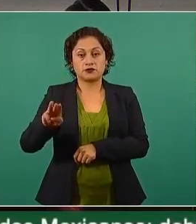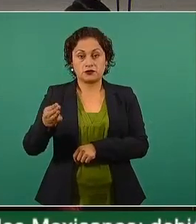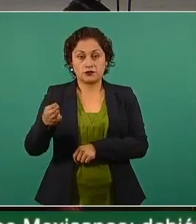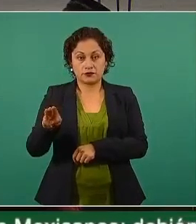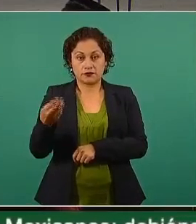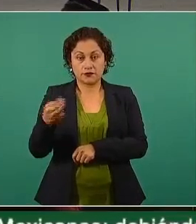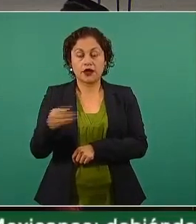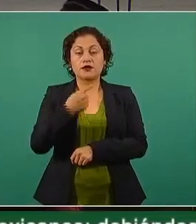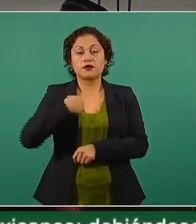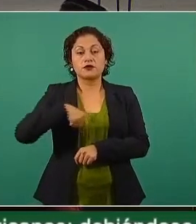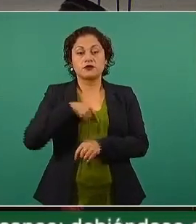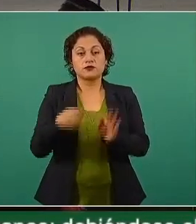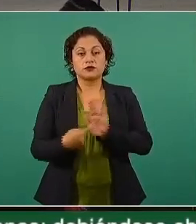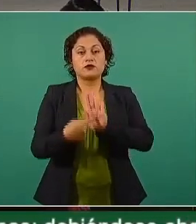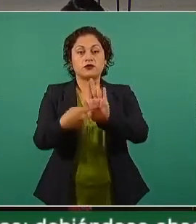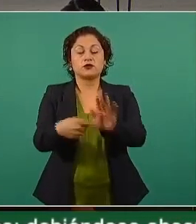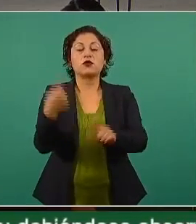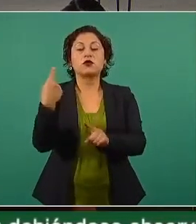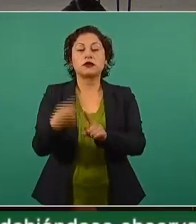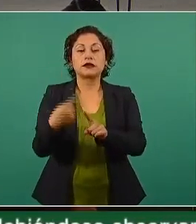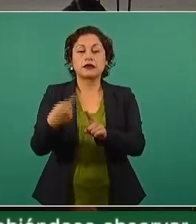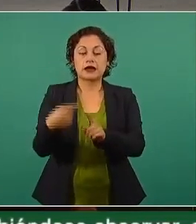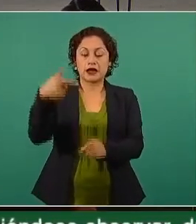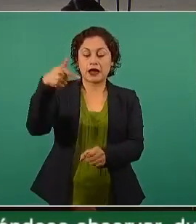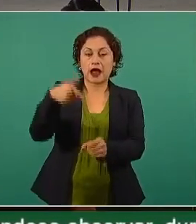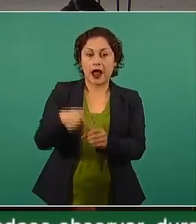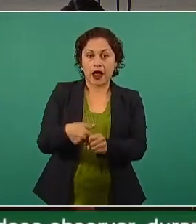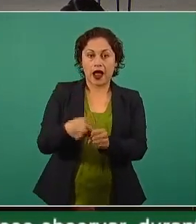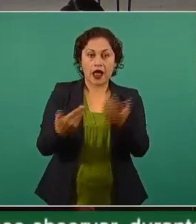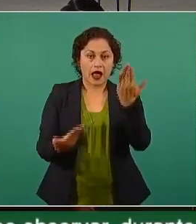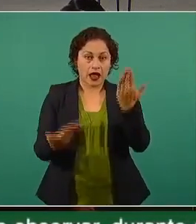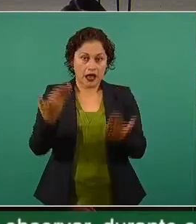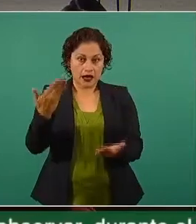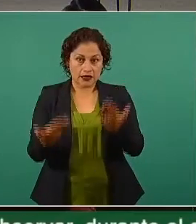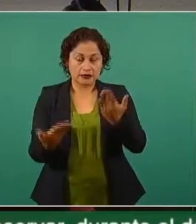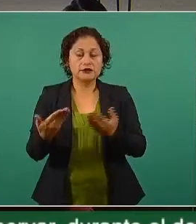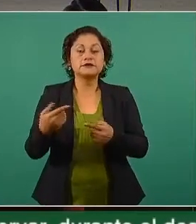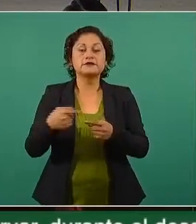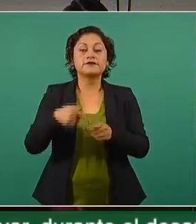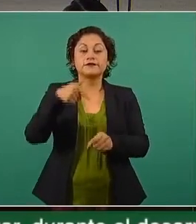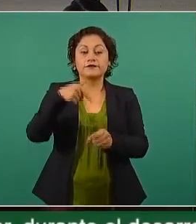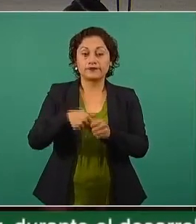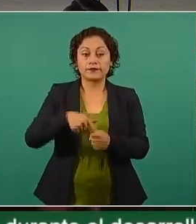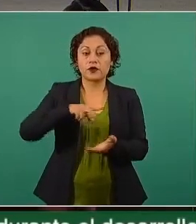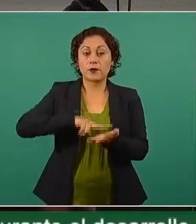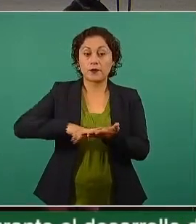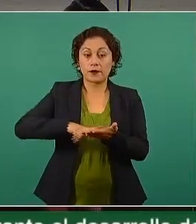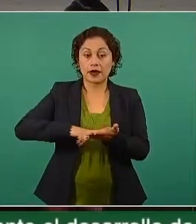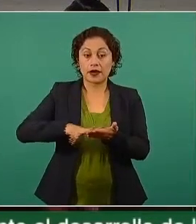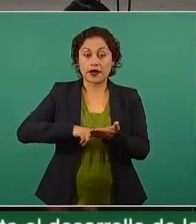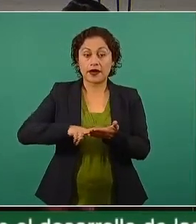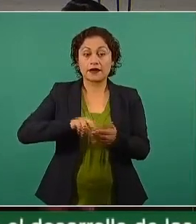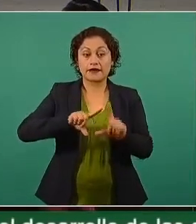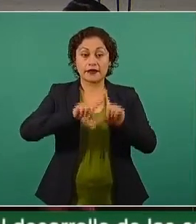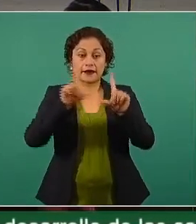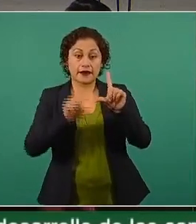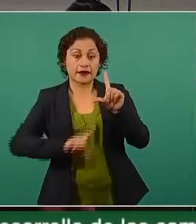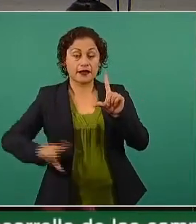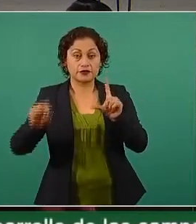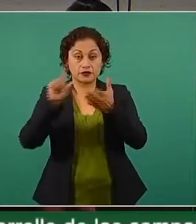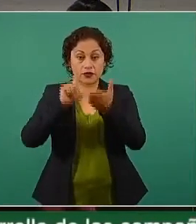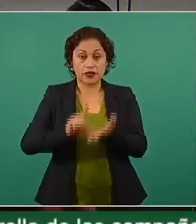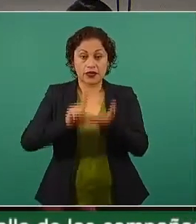promedios nacionales en el quién es quién en los precios de los combustibles. La gasolina regular registró un precio promedio nacional por